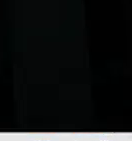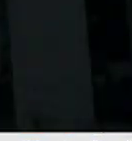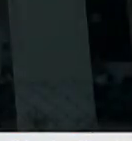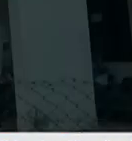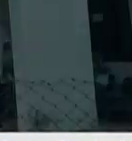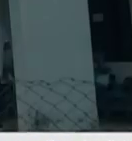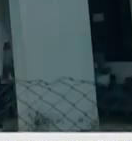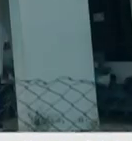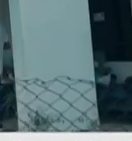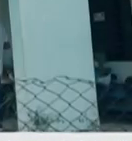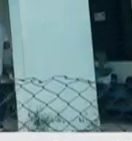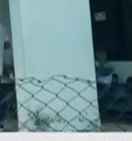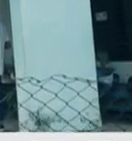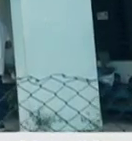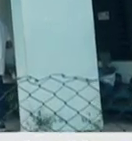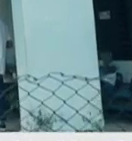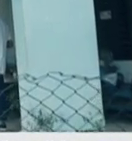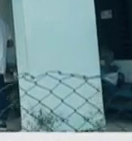en